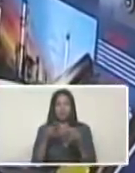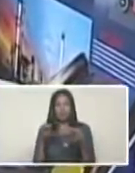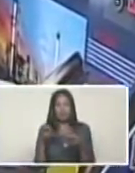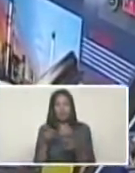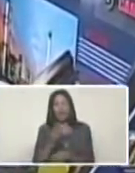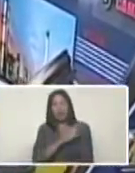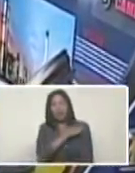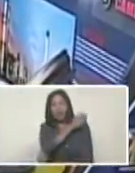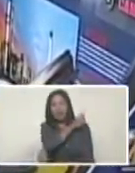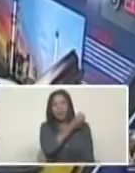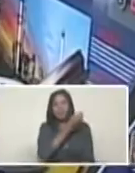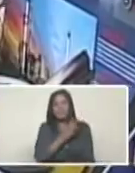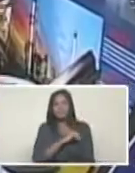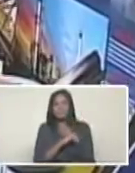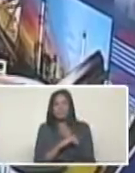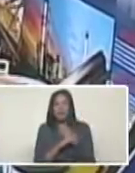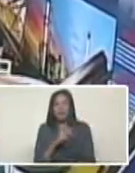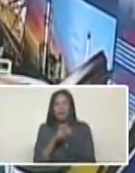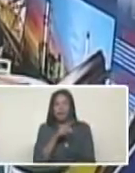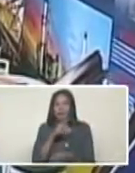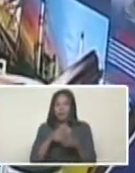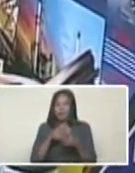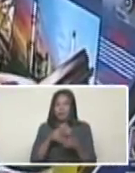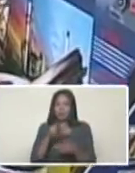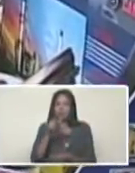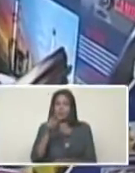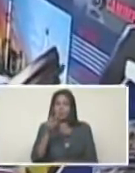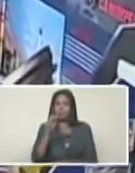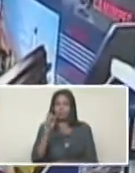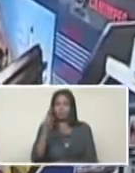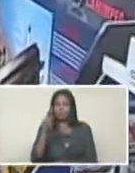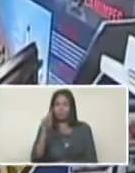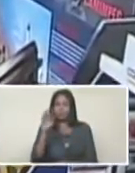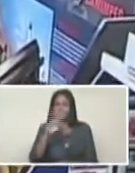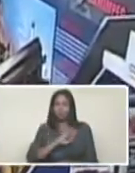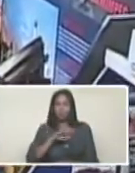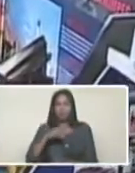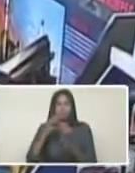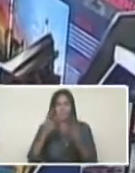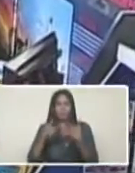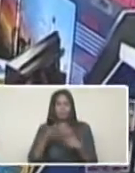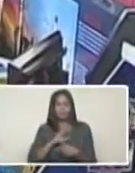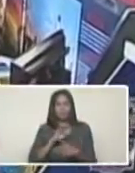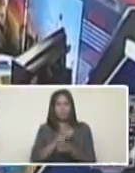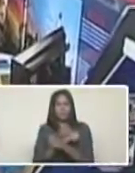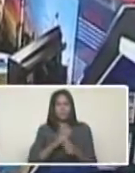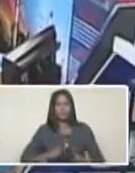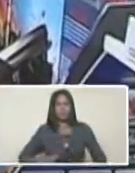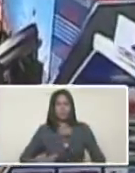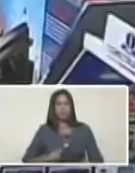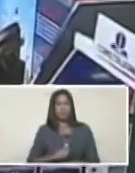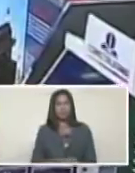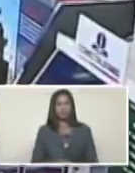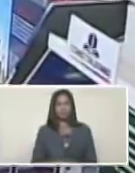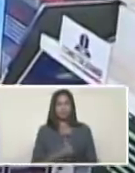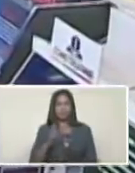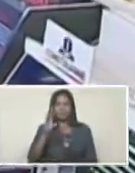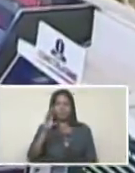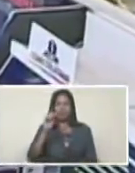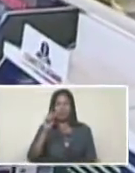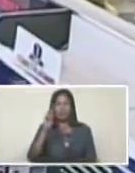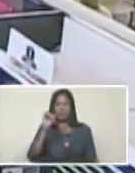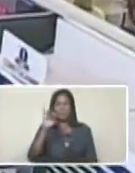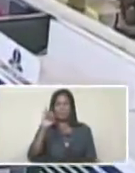Forti. Forti. Forti. Bueno, mi comandante, y aquí está nuestra empresa de industrias militares, Cabin,